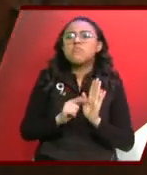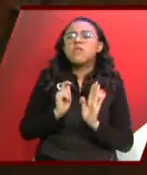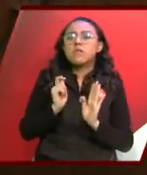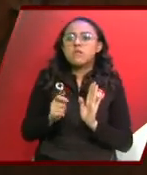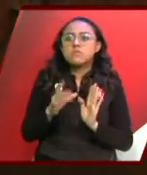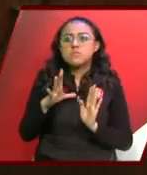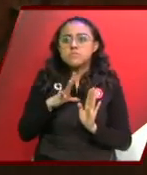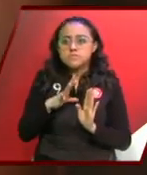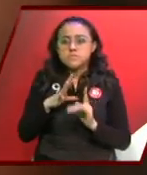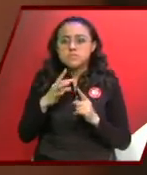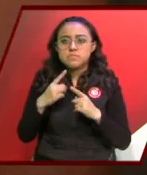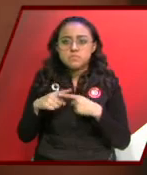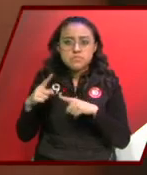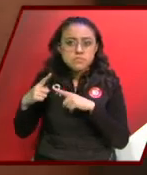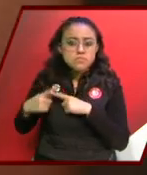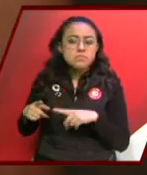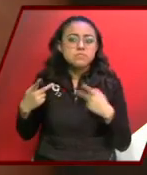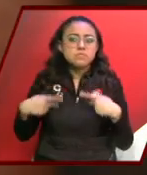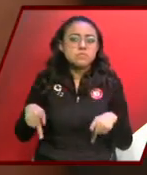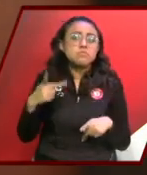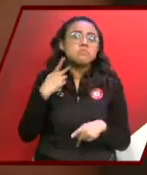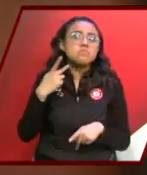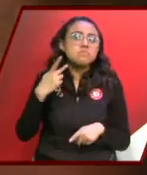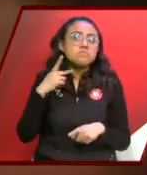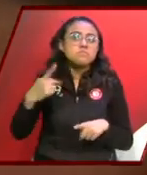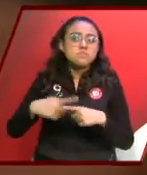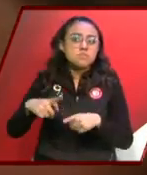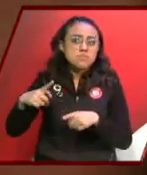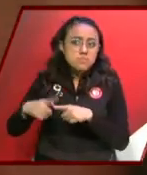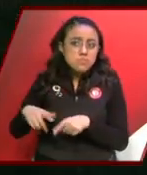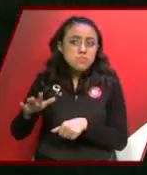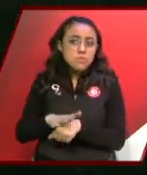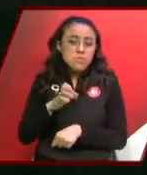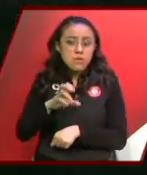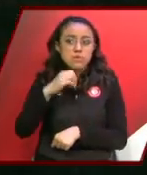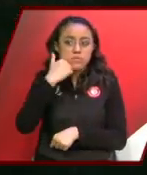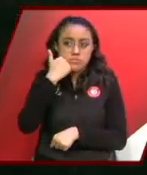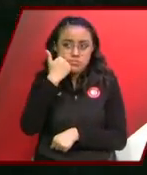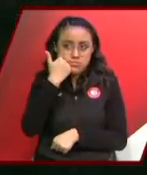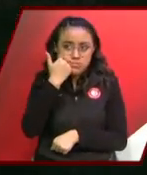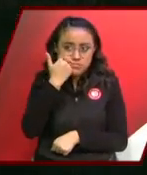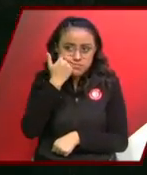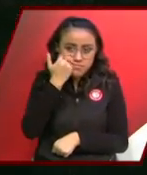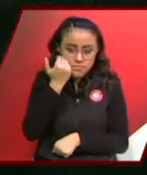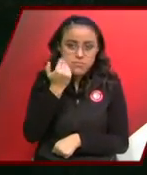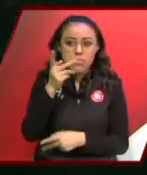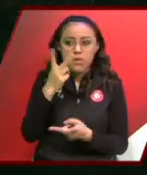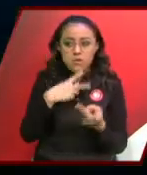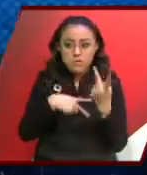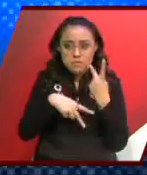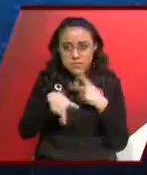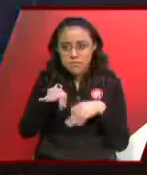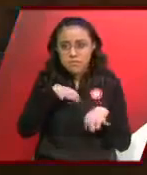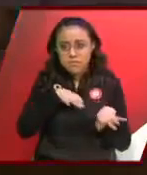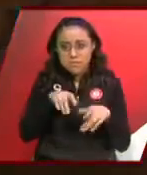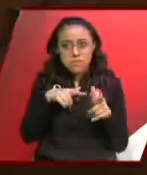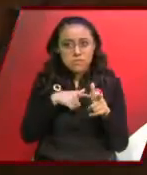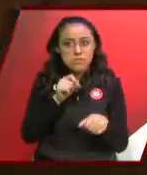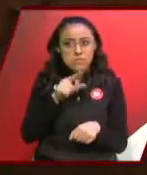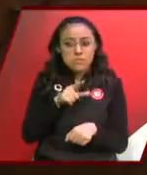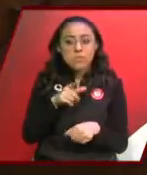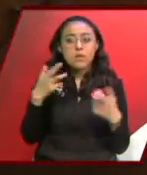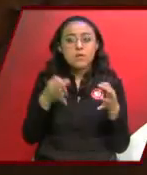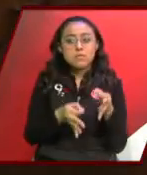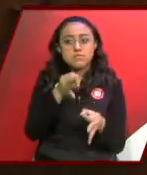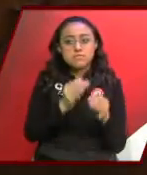hay cuestiones políticas por las cuales no nos quieren resarcir nuestro grado, nos ponen muchas